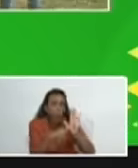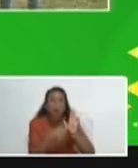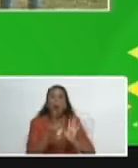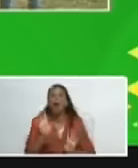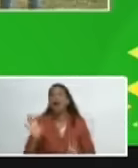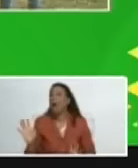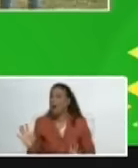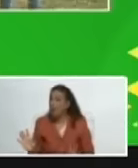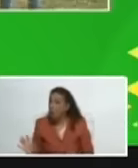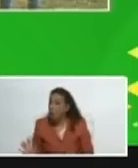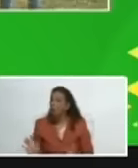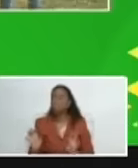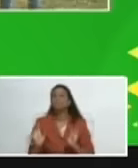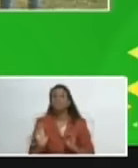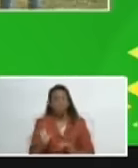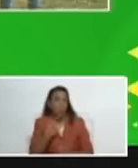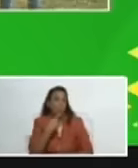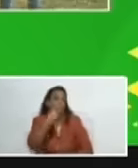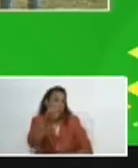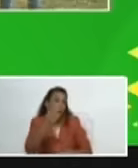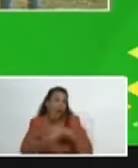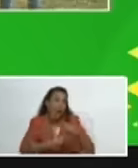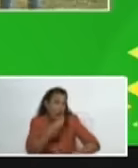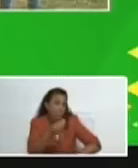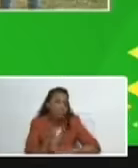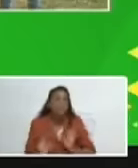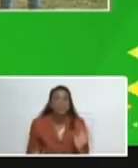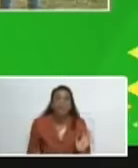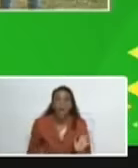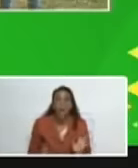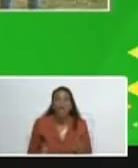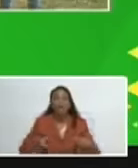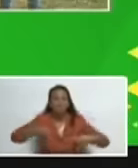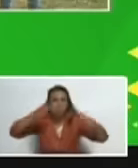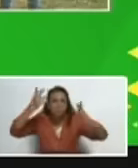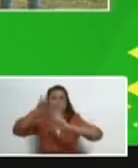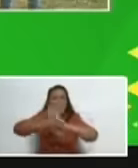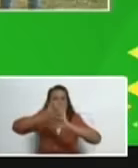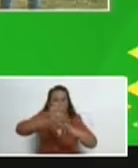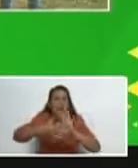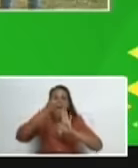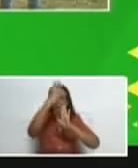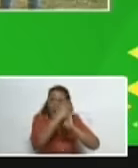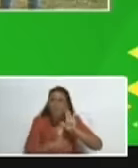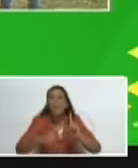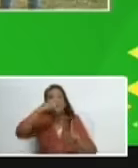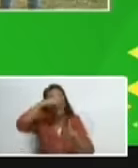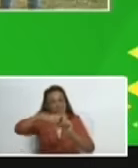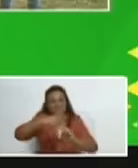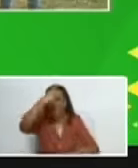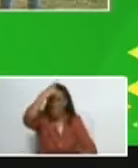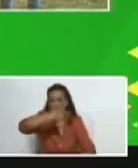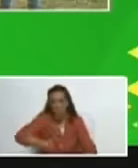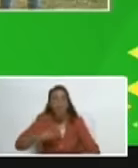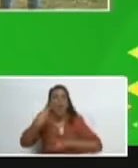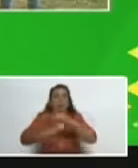dije, yo puedo hacer eso también. Y salieron a hacerlo. El ejemplo positivo